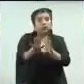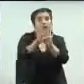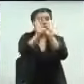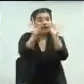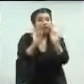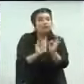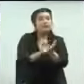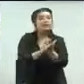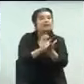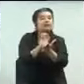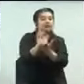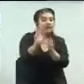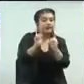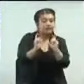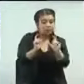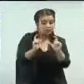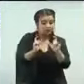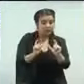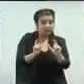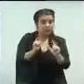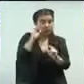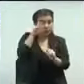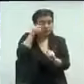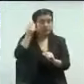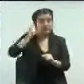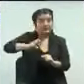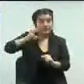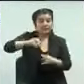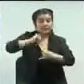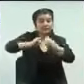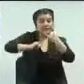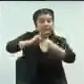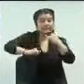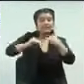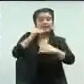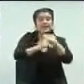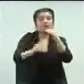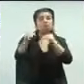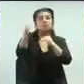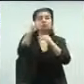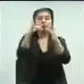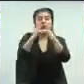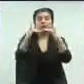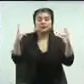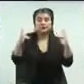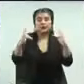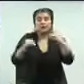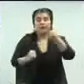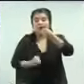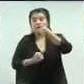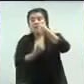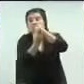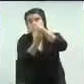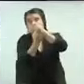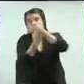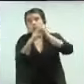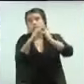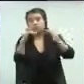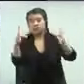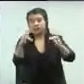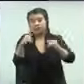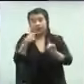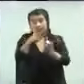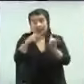de manera precautoria en lo que se finalizan los trabajos de refuerzo del puente. Eso es lo que estamos trabajando.